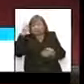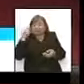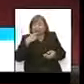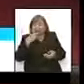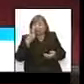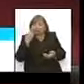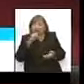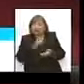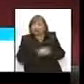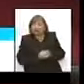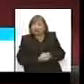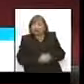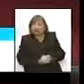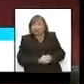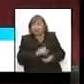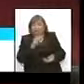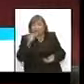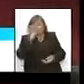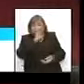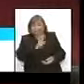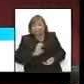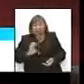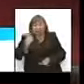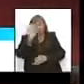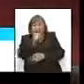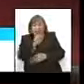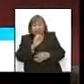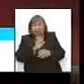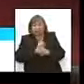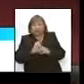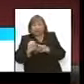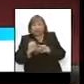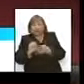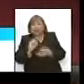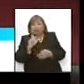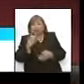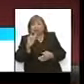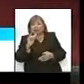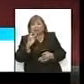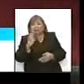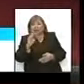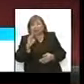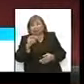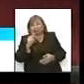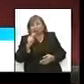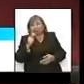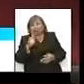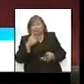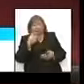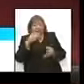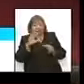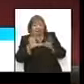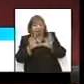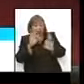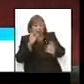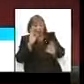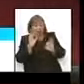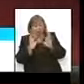es pasar a lo que en Europa es parte del sistema neoliberal, que es un régimen en el cual se elige,